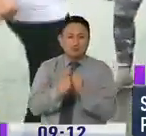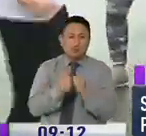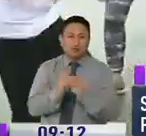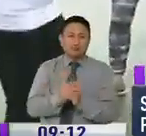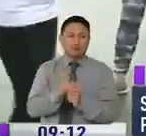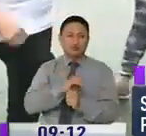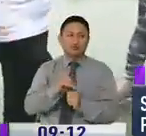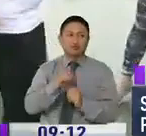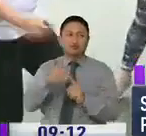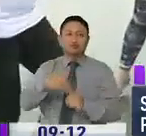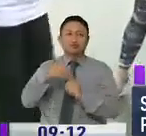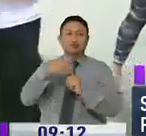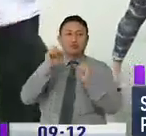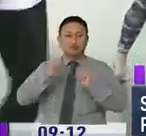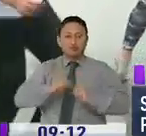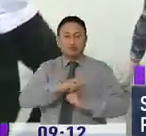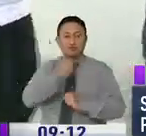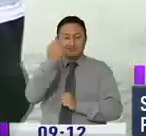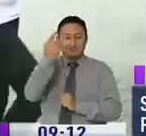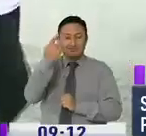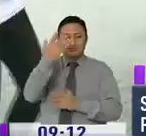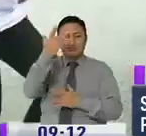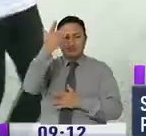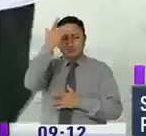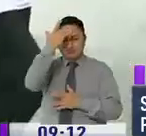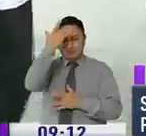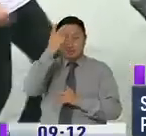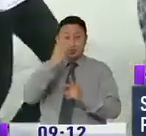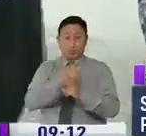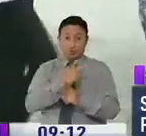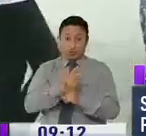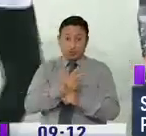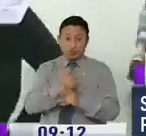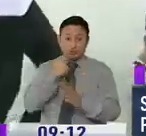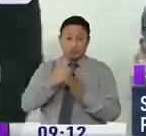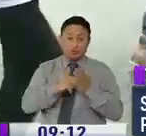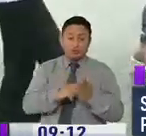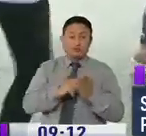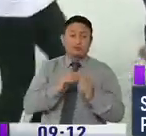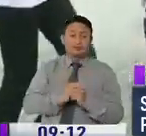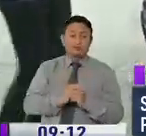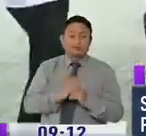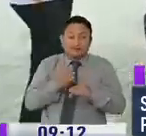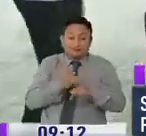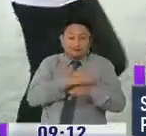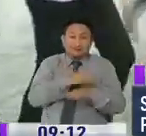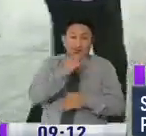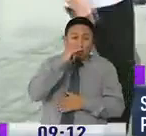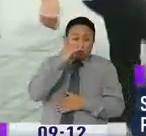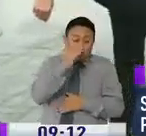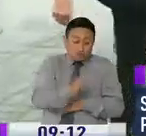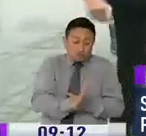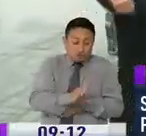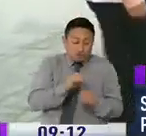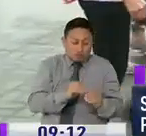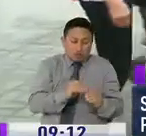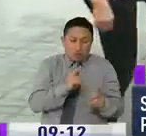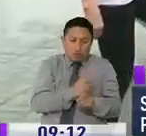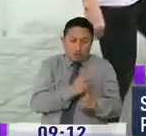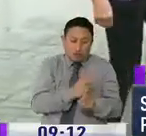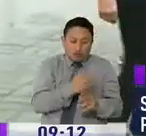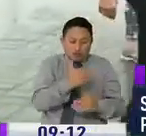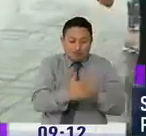en especial que se concientice sobre la importancia de prevenir estas enfermedades a tempranas edades, desde muy jóvenes, para evitar